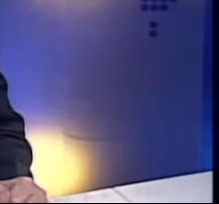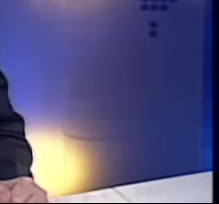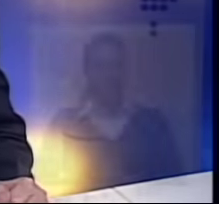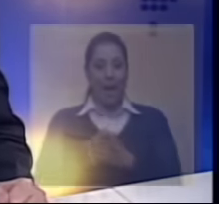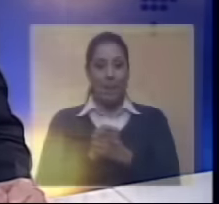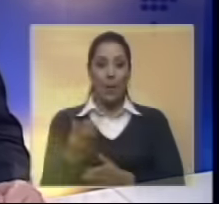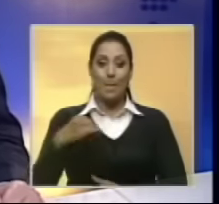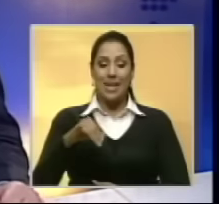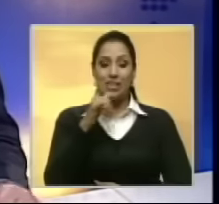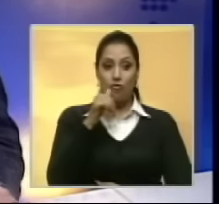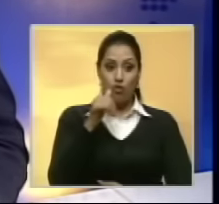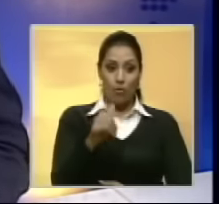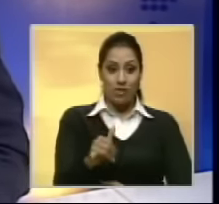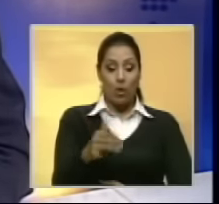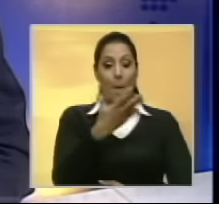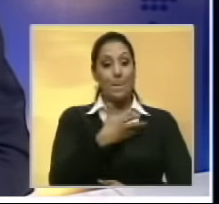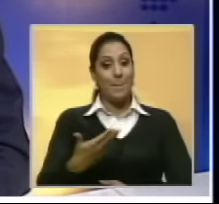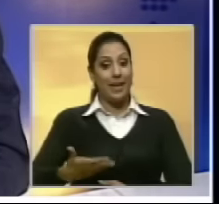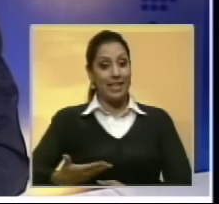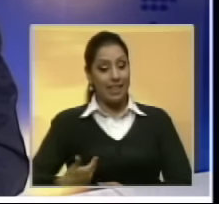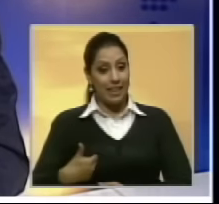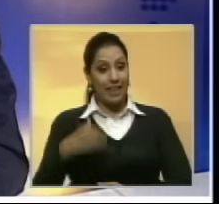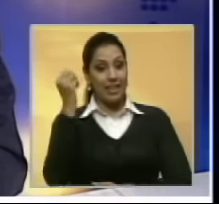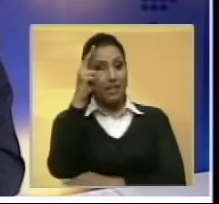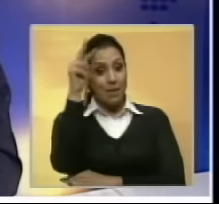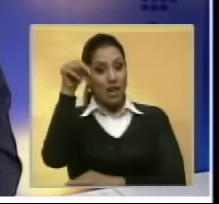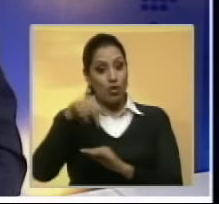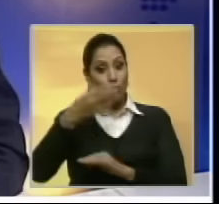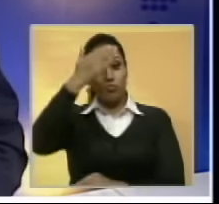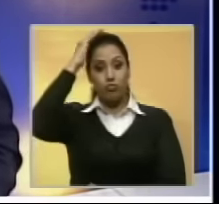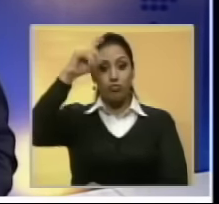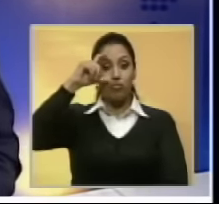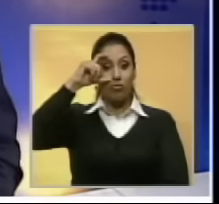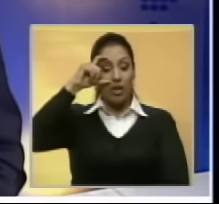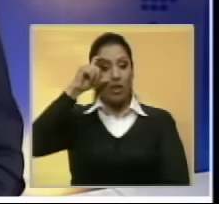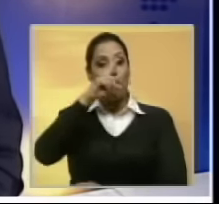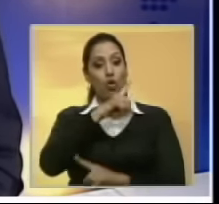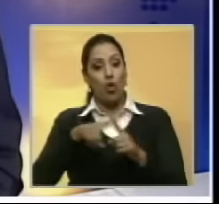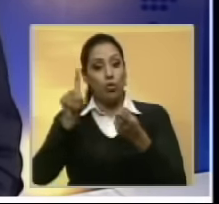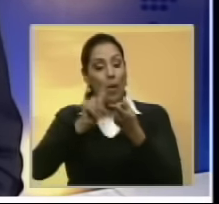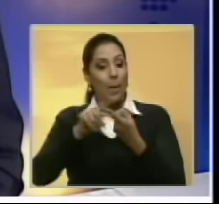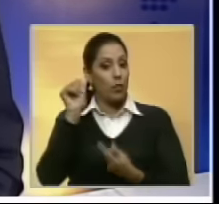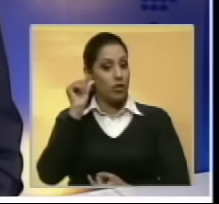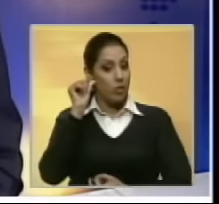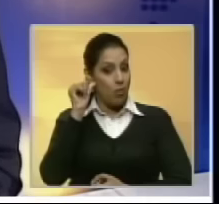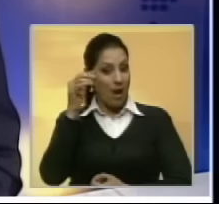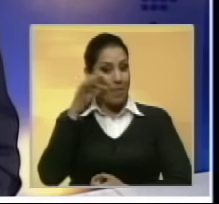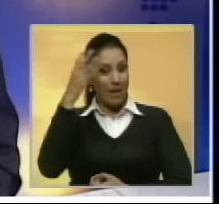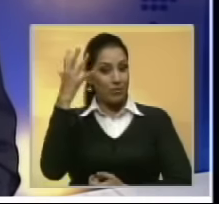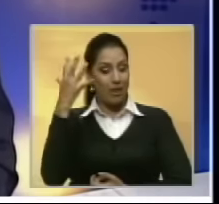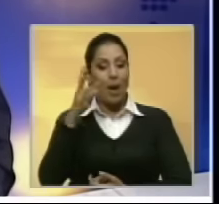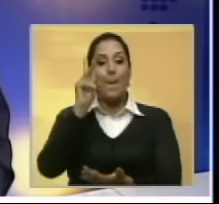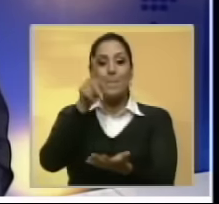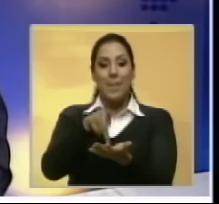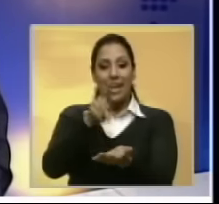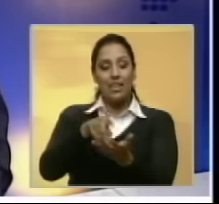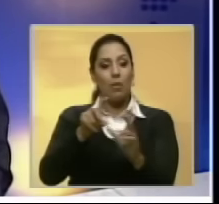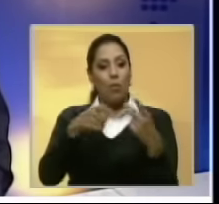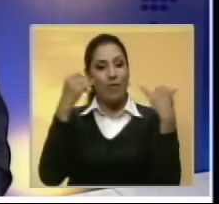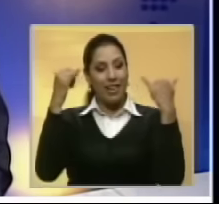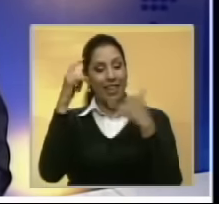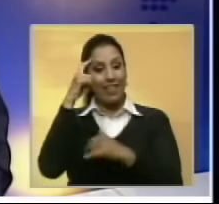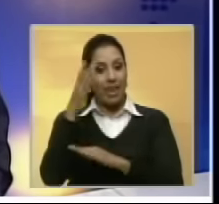Amigos, continuamos con las informaciones. El presidente de la Asamblea Nacional, Henry Ramos Ayub, y su esposa Diana D'Agostino participaron en la celebración del